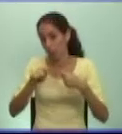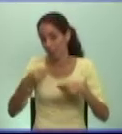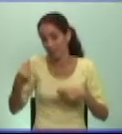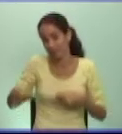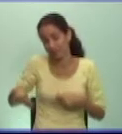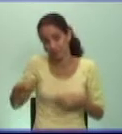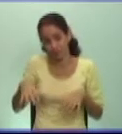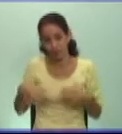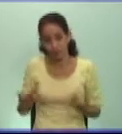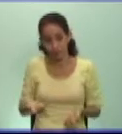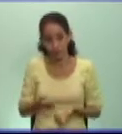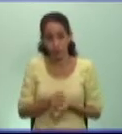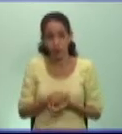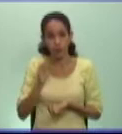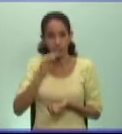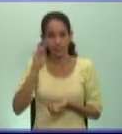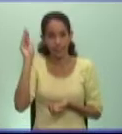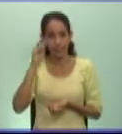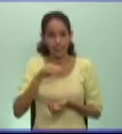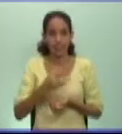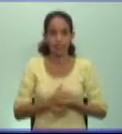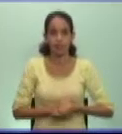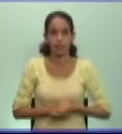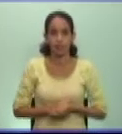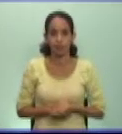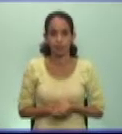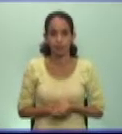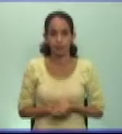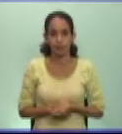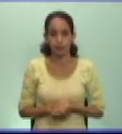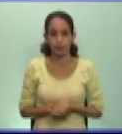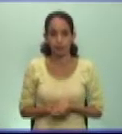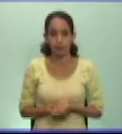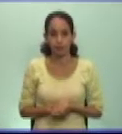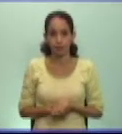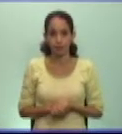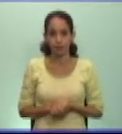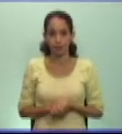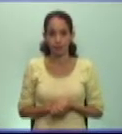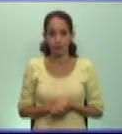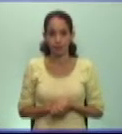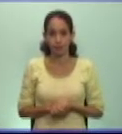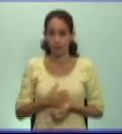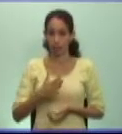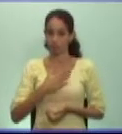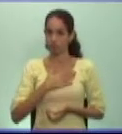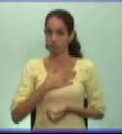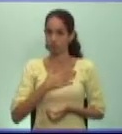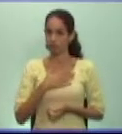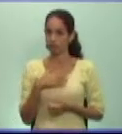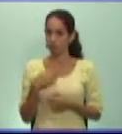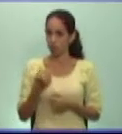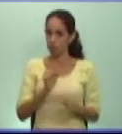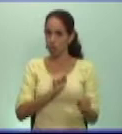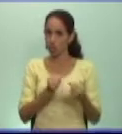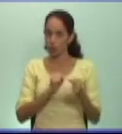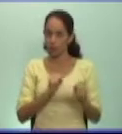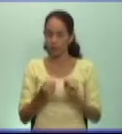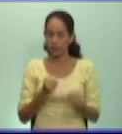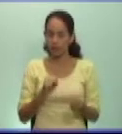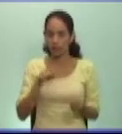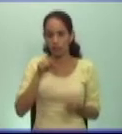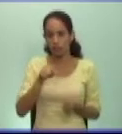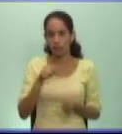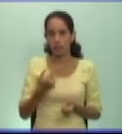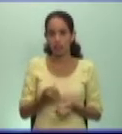relaciones, incluso va, diríamos nosotros, fortaleciendo su predominio como gendarme mundial. Y la